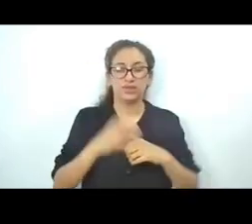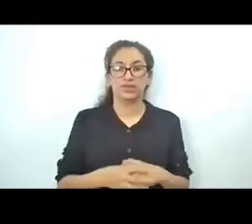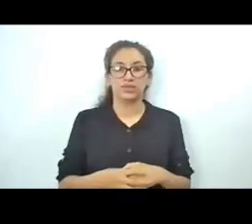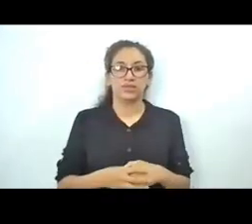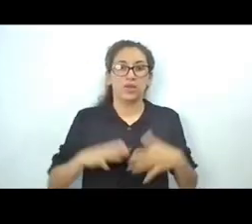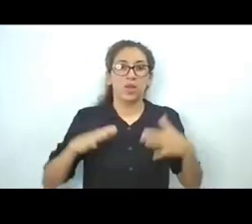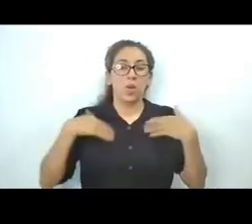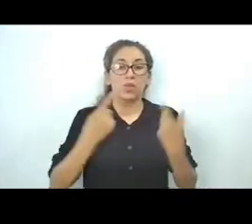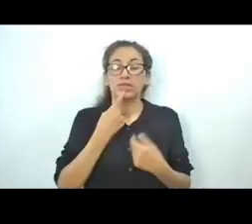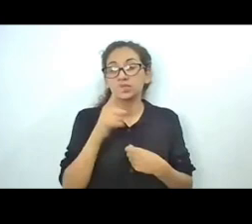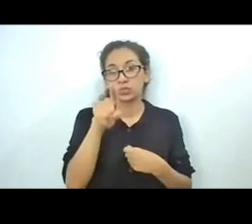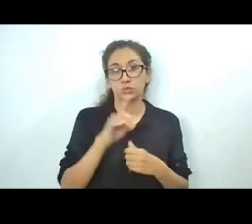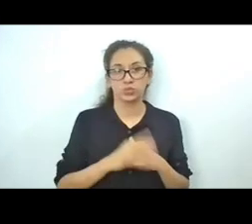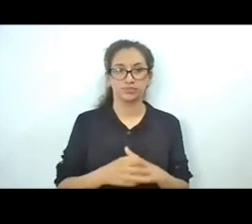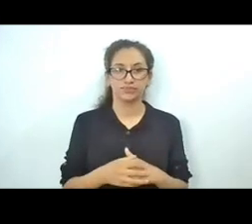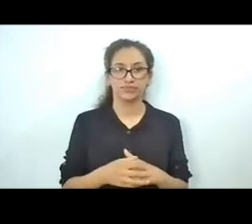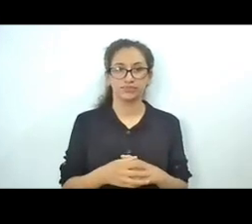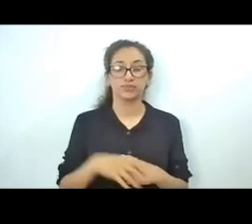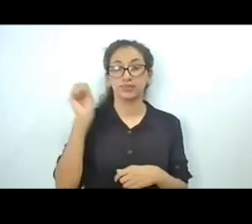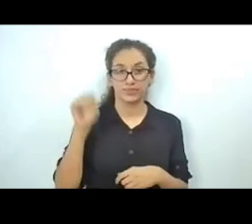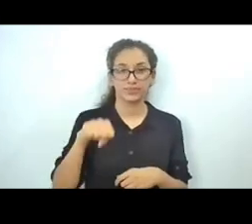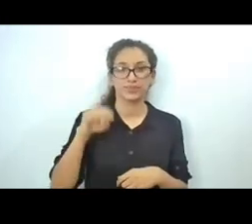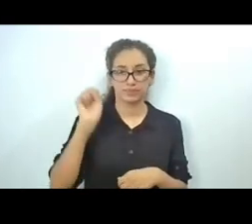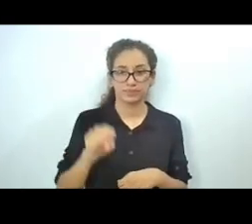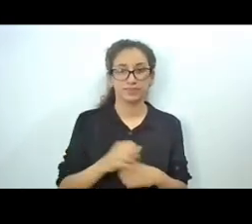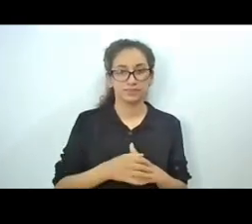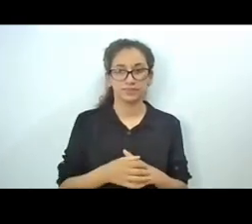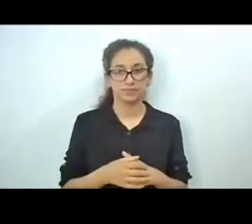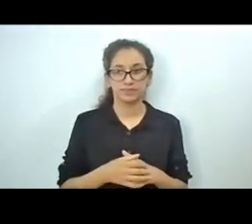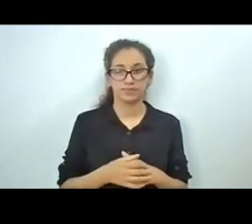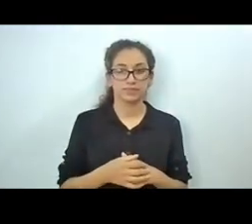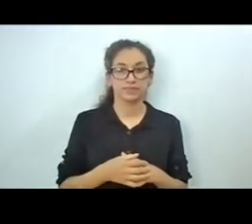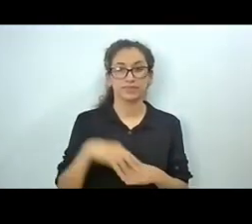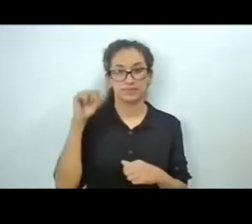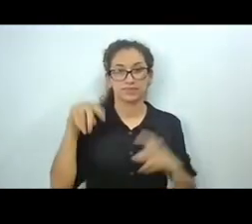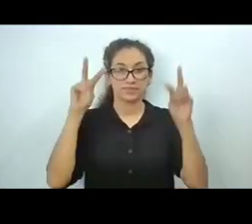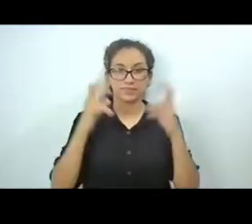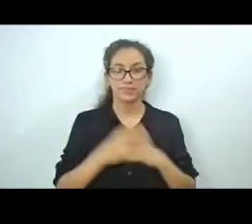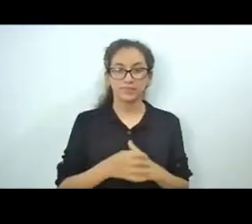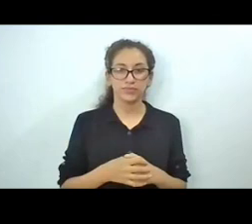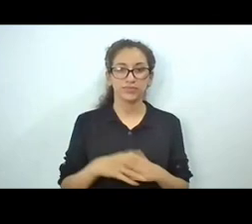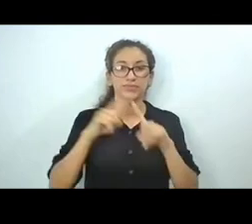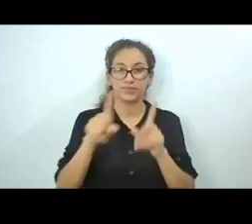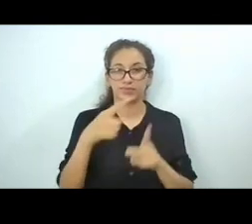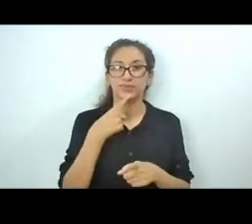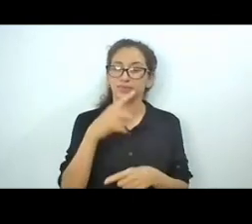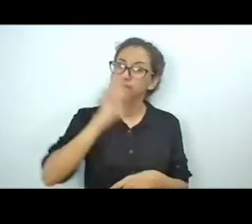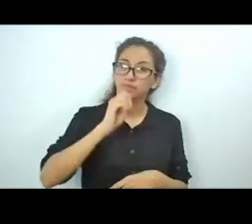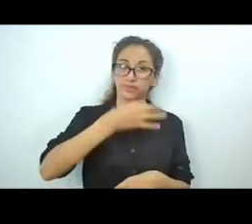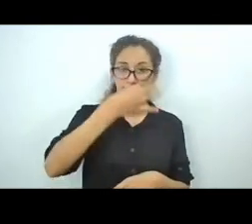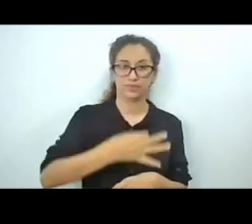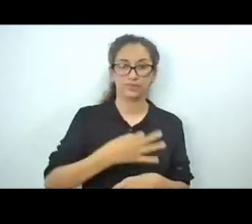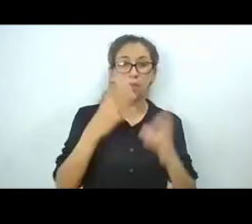puedes decir tú. Sí, sí, sí, definitivamente, bueno, en este caso no lo sabemos, pero lo que mencionas es muy